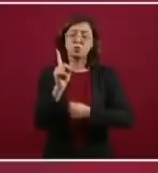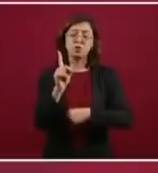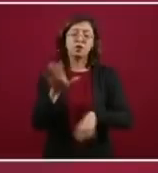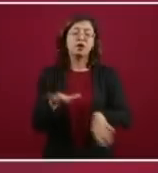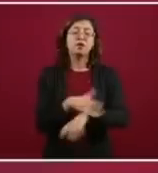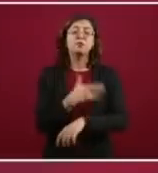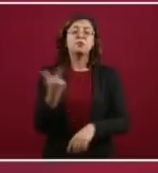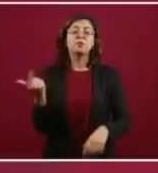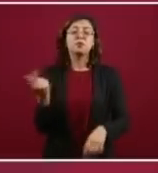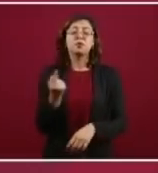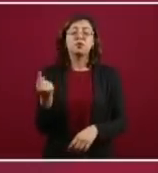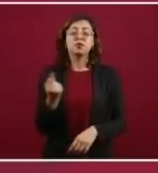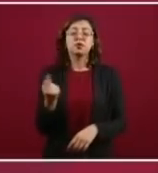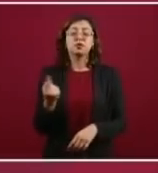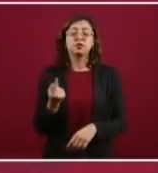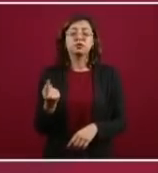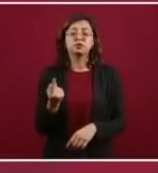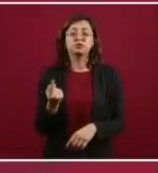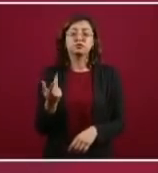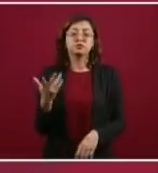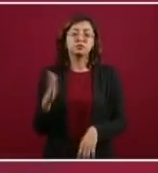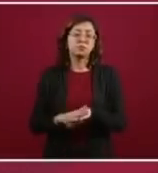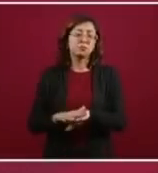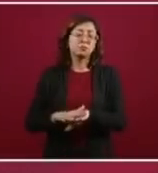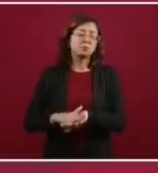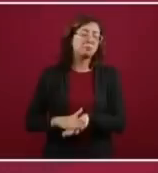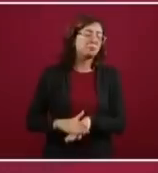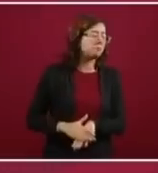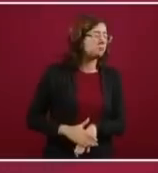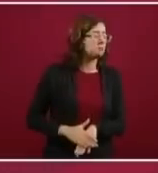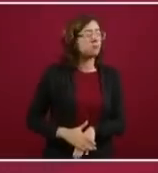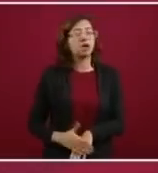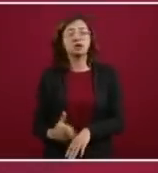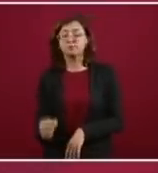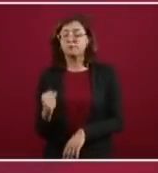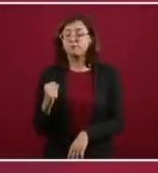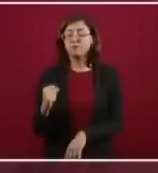más ha dañado a México.